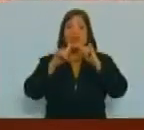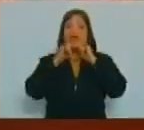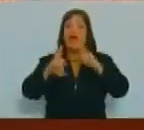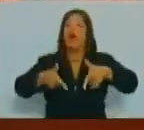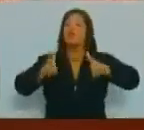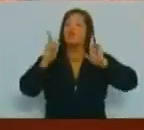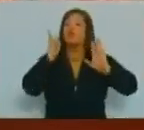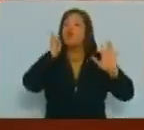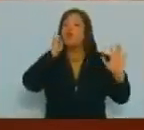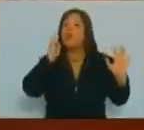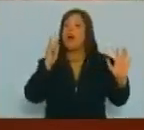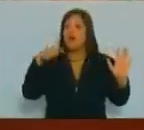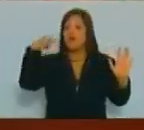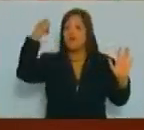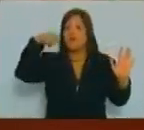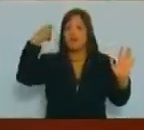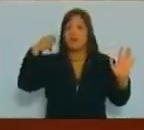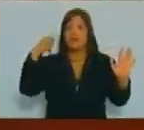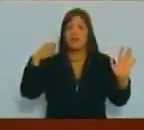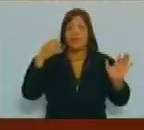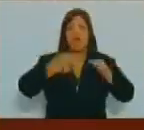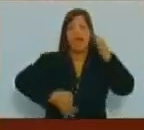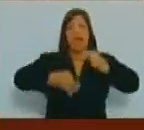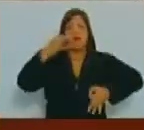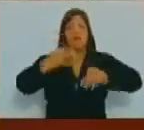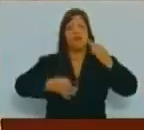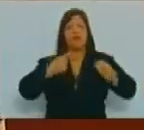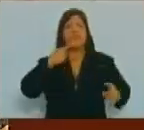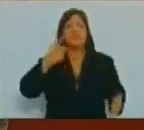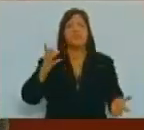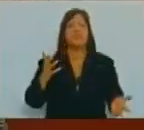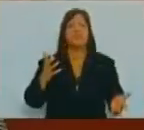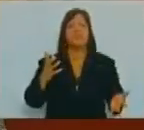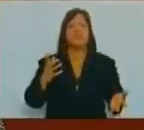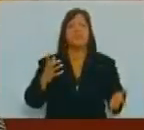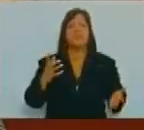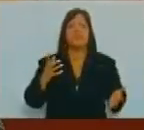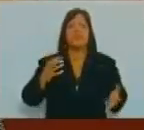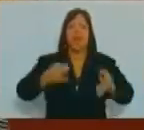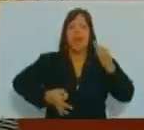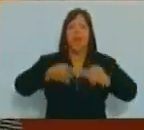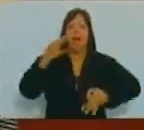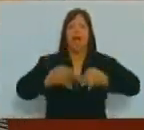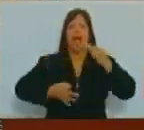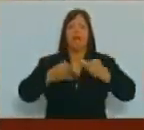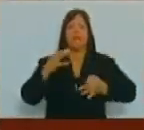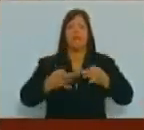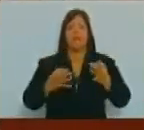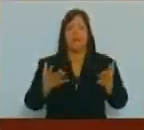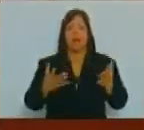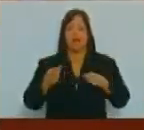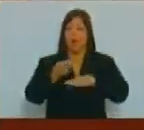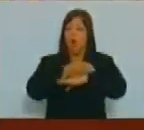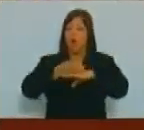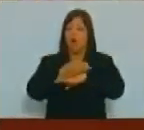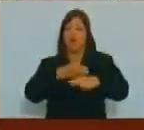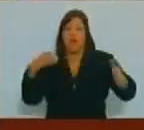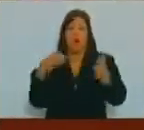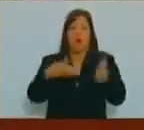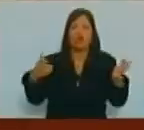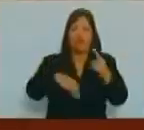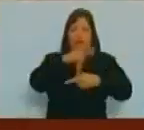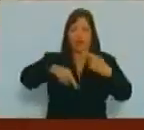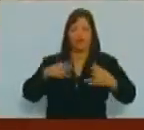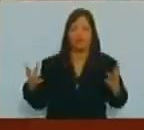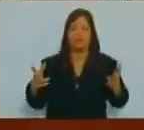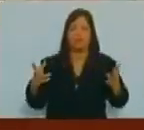de paso que dijeron los abogados de ella que sólo es para abogados que pretenden criminalizar el gobierno revolucionario